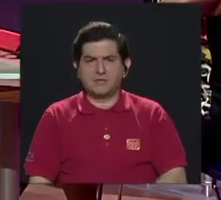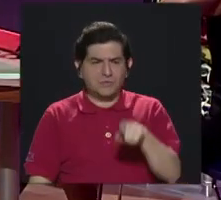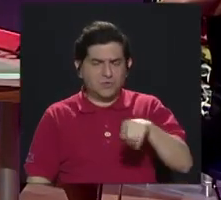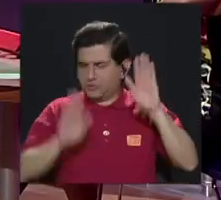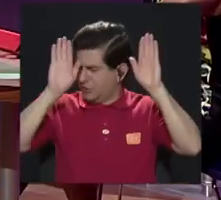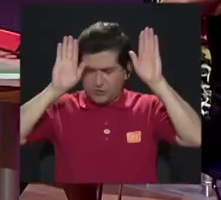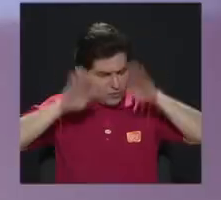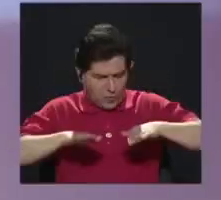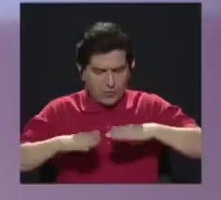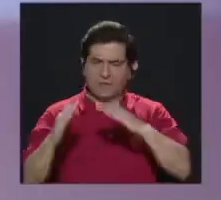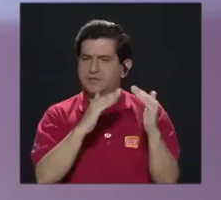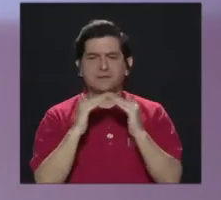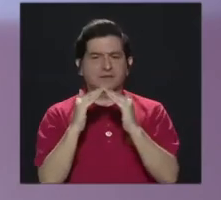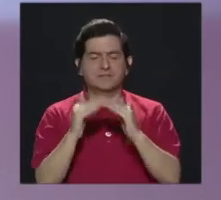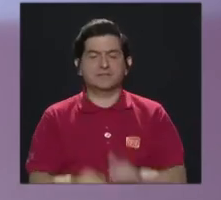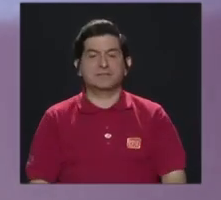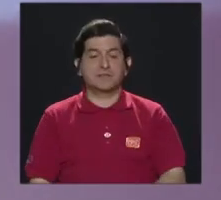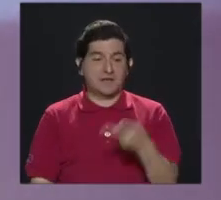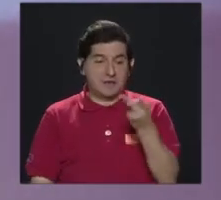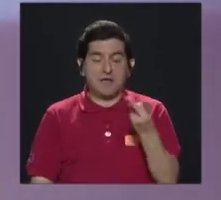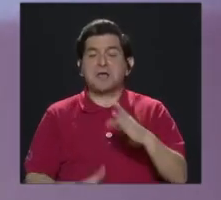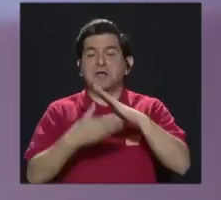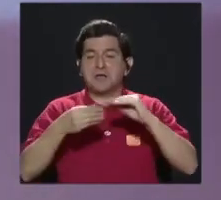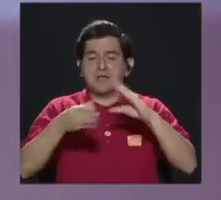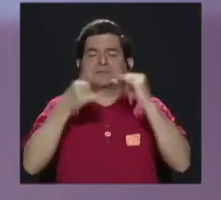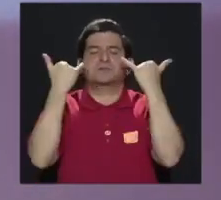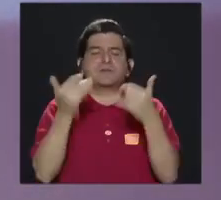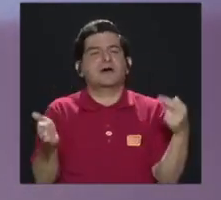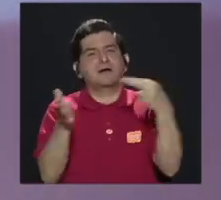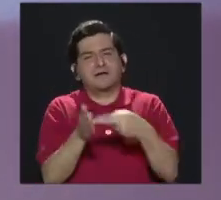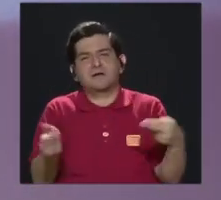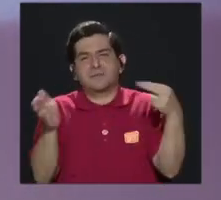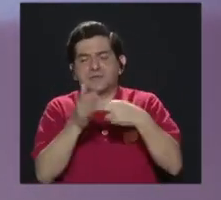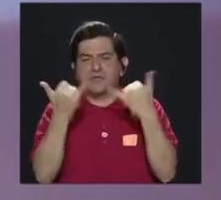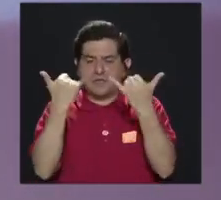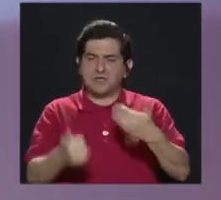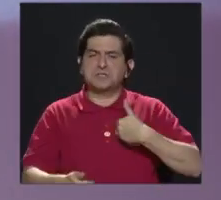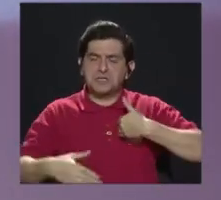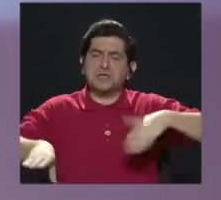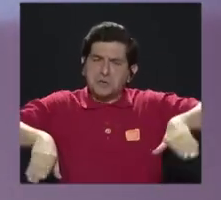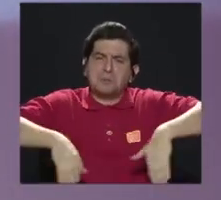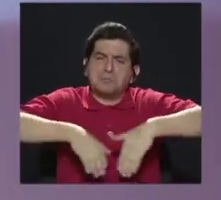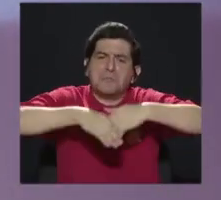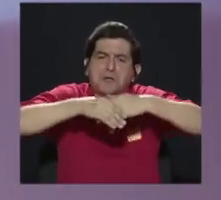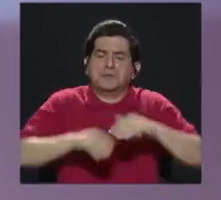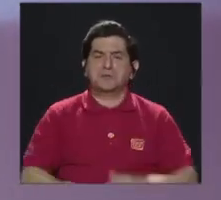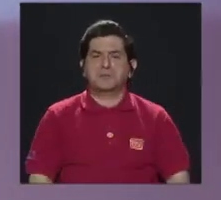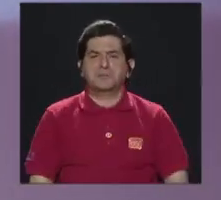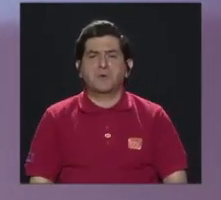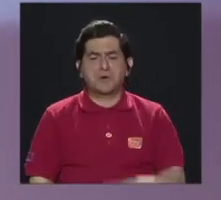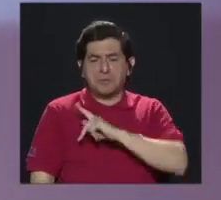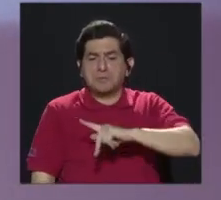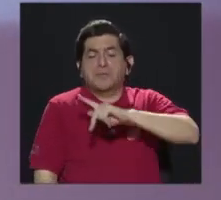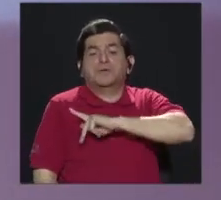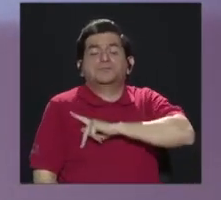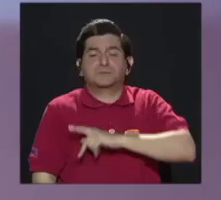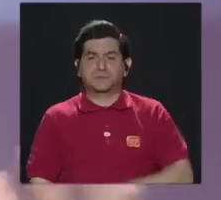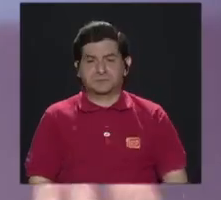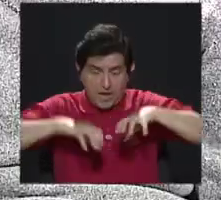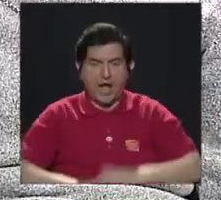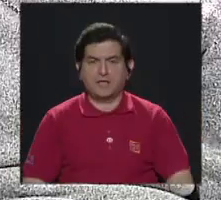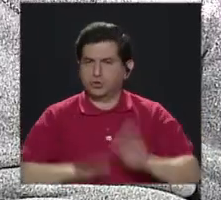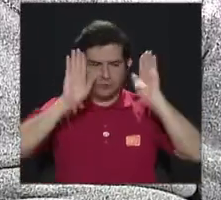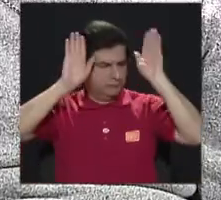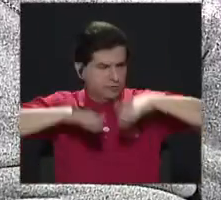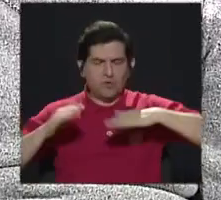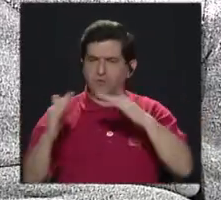civil. Como ellas han contado en repetidas ocasiones, ellas ya habían tenido su boda personal, ¿verdad? La